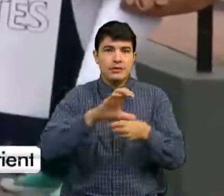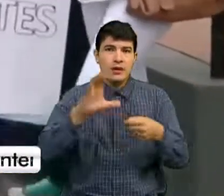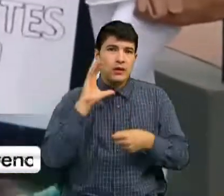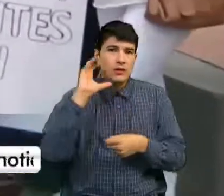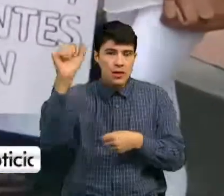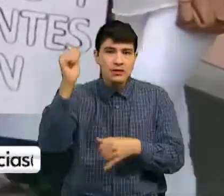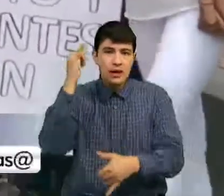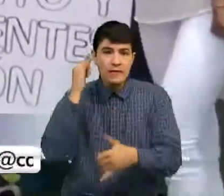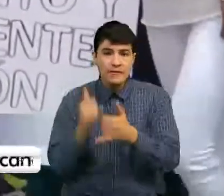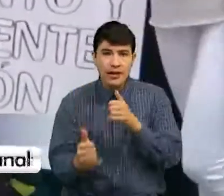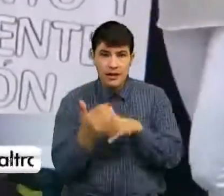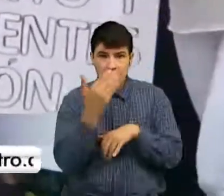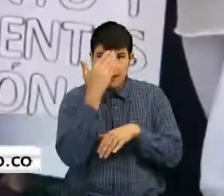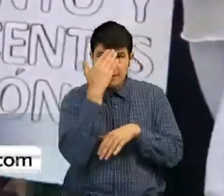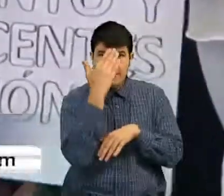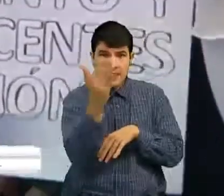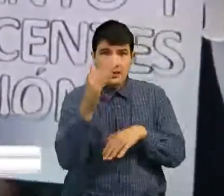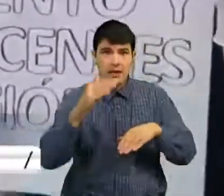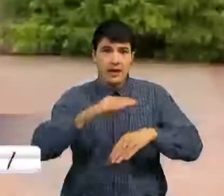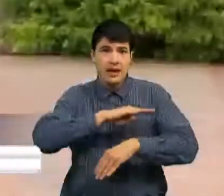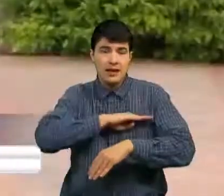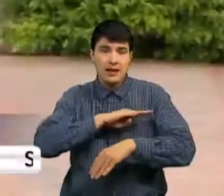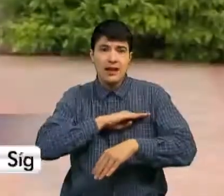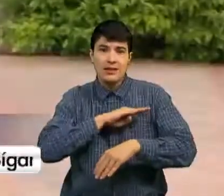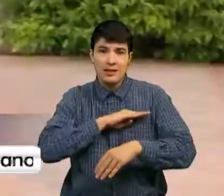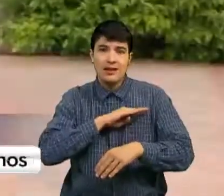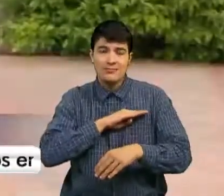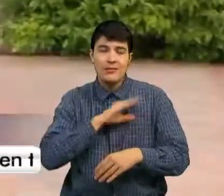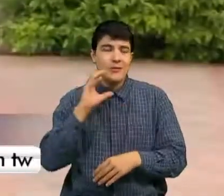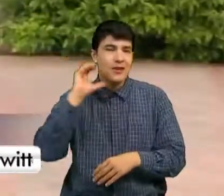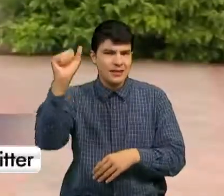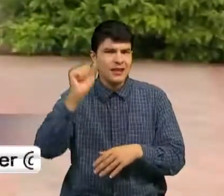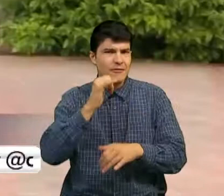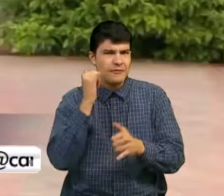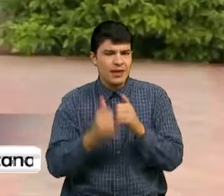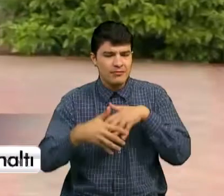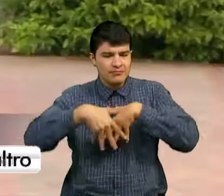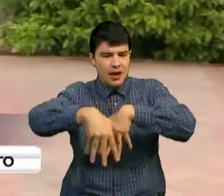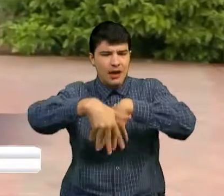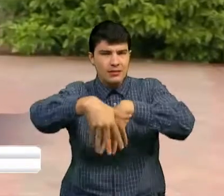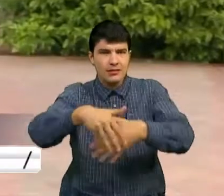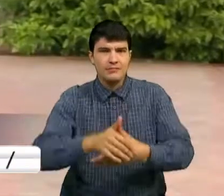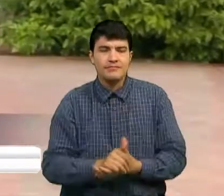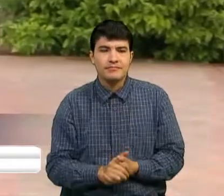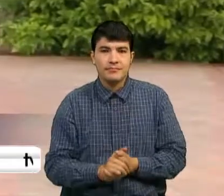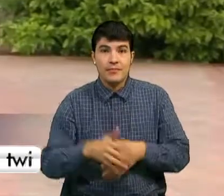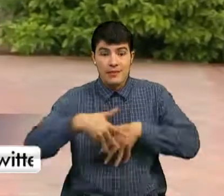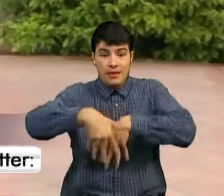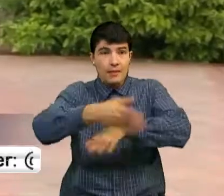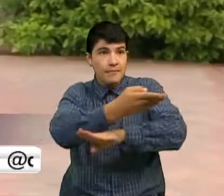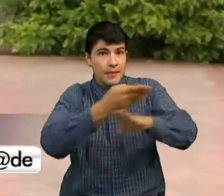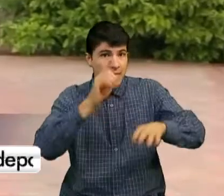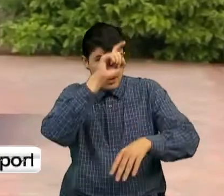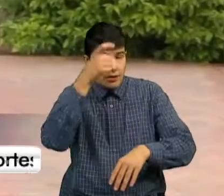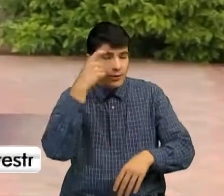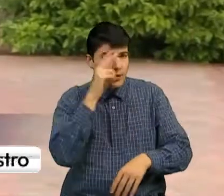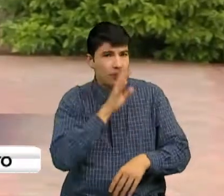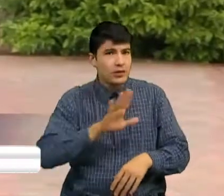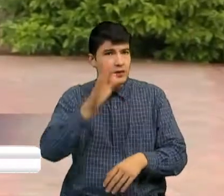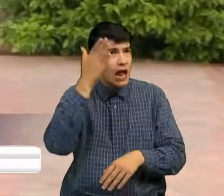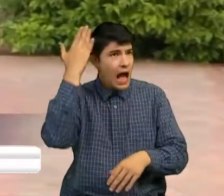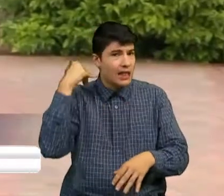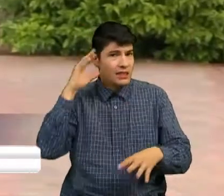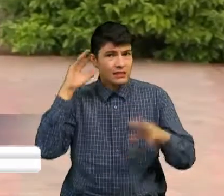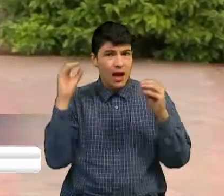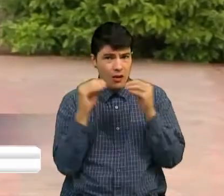un plantón frente al Palacio de Gobierno Municipal. Los manifestantes exigieron por parte del Gobierno Nacional cumplir todo lo pactado en